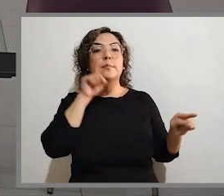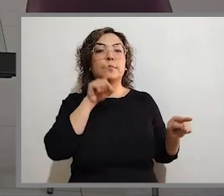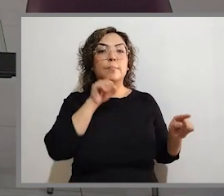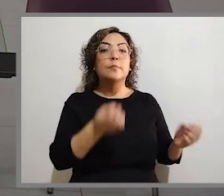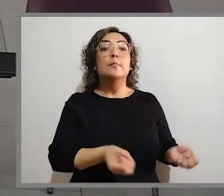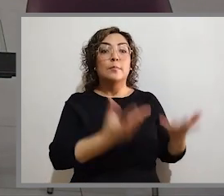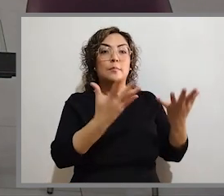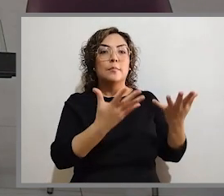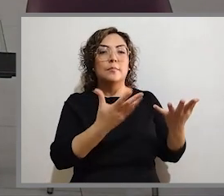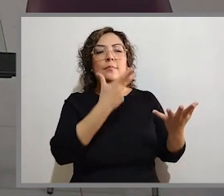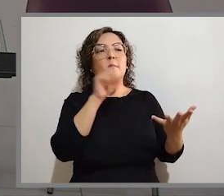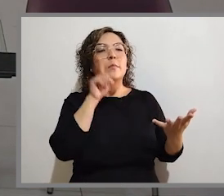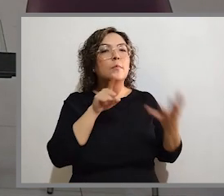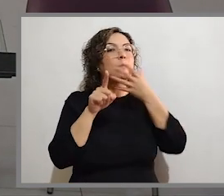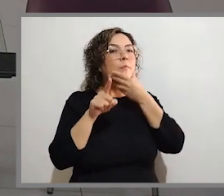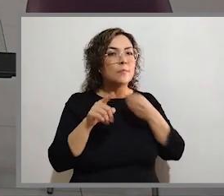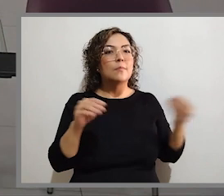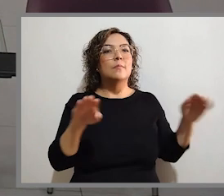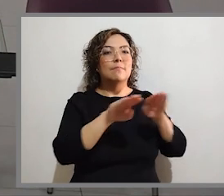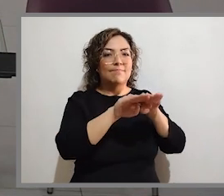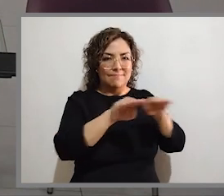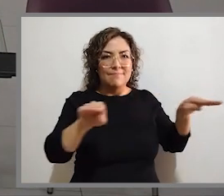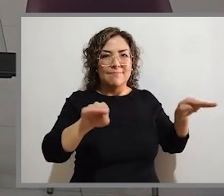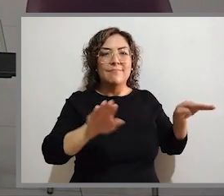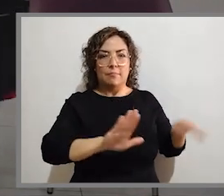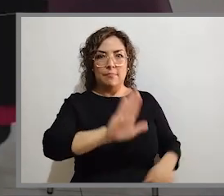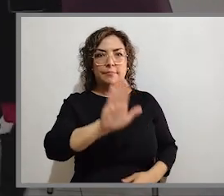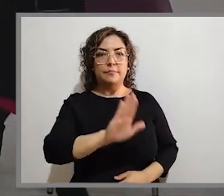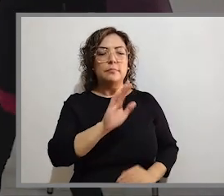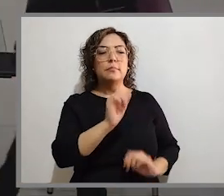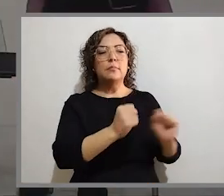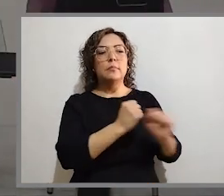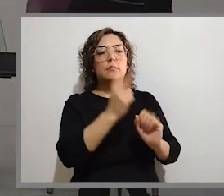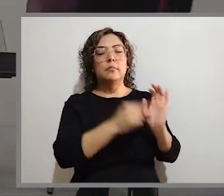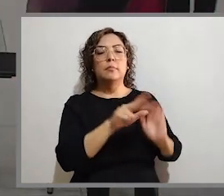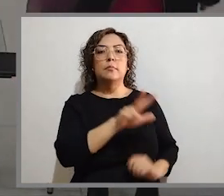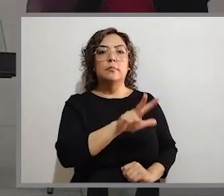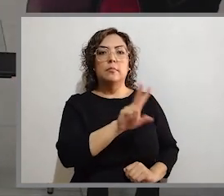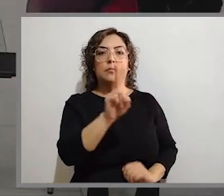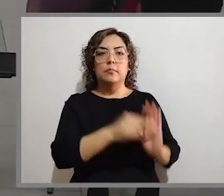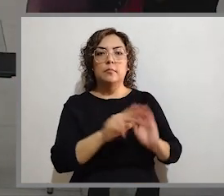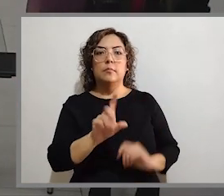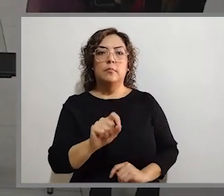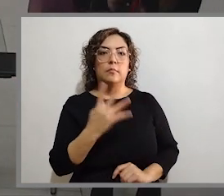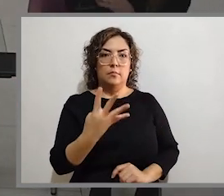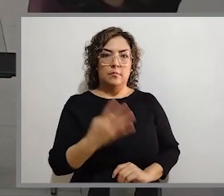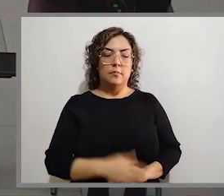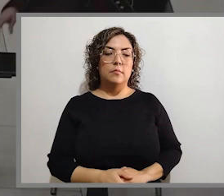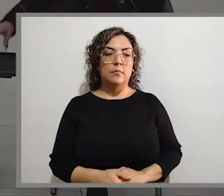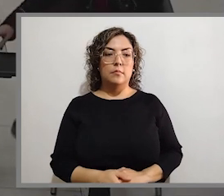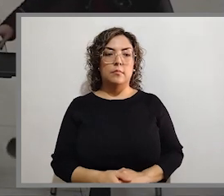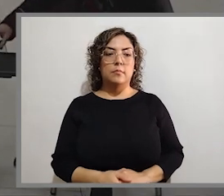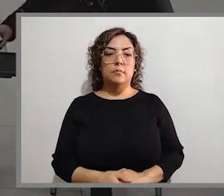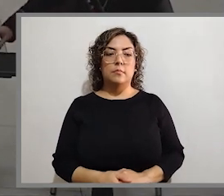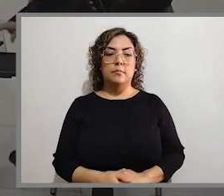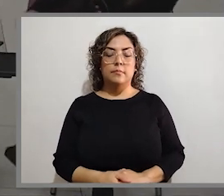paridad en la del 2018 al 2024. Y bueno, esto